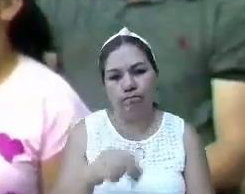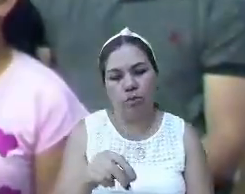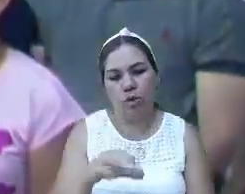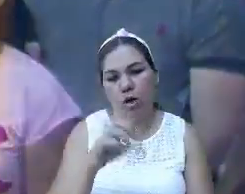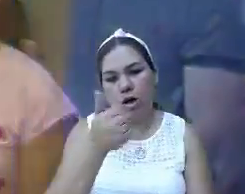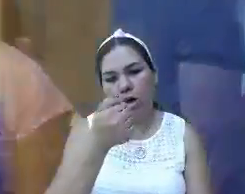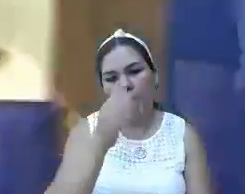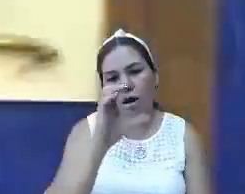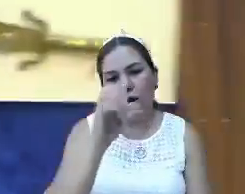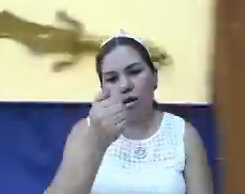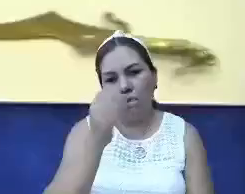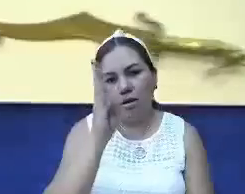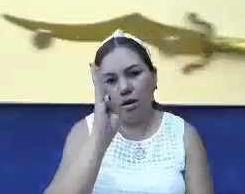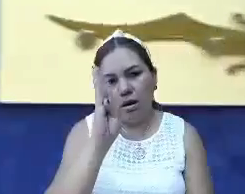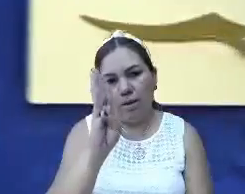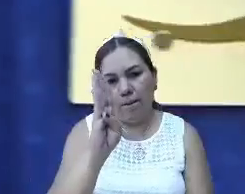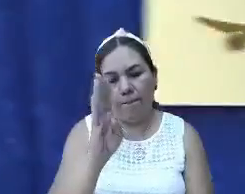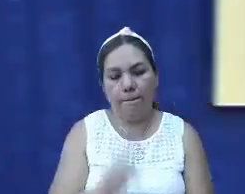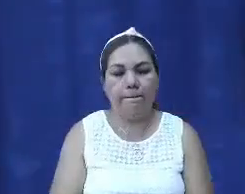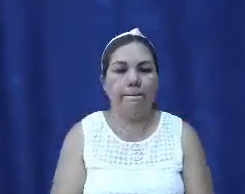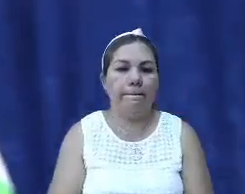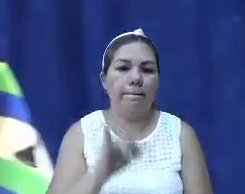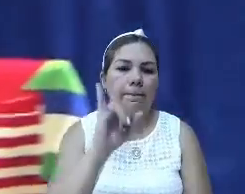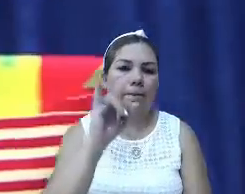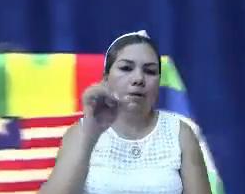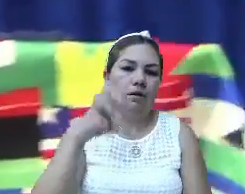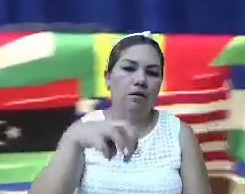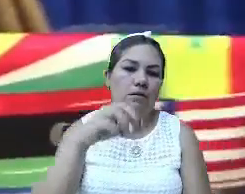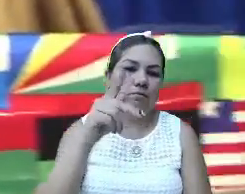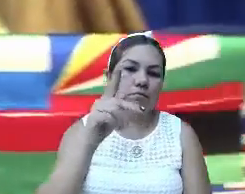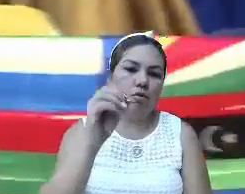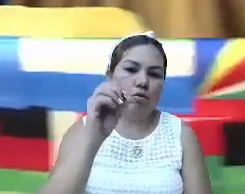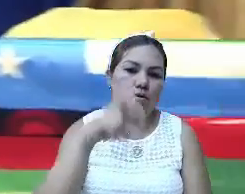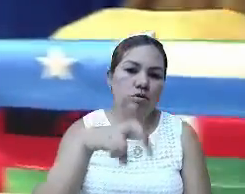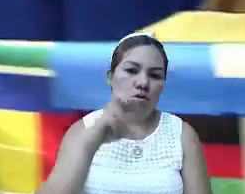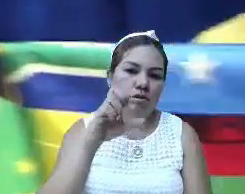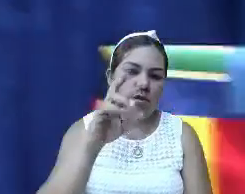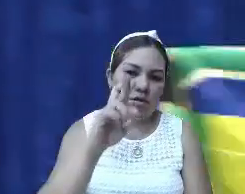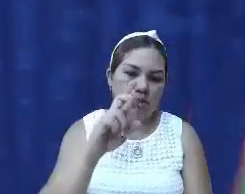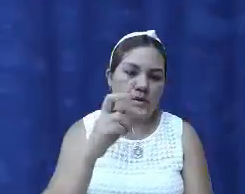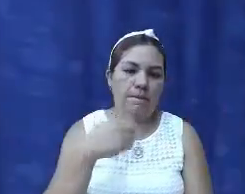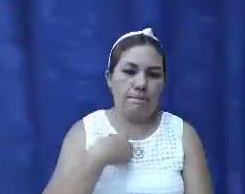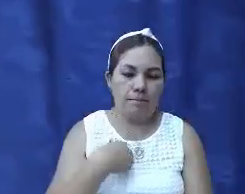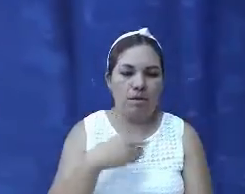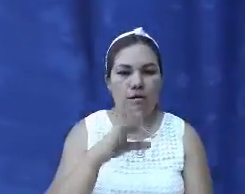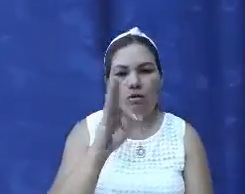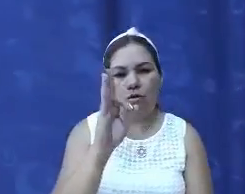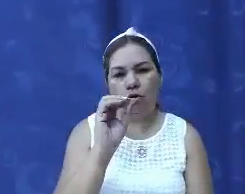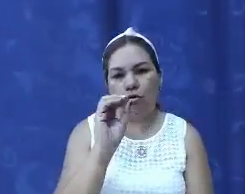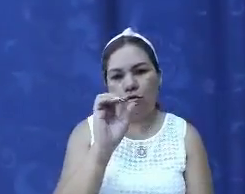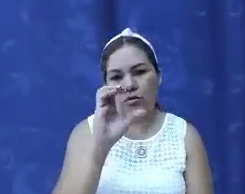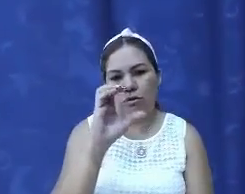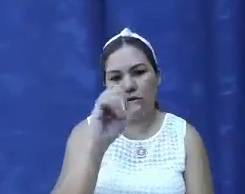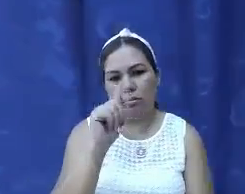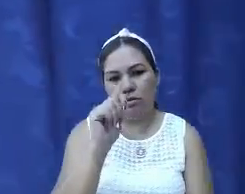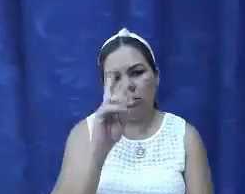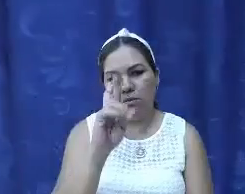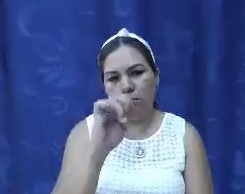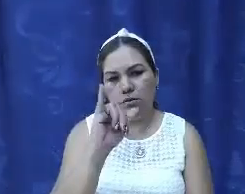Y voy a empezar a imponer mi doctrina. Diga conmigo que es la doctrina de Cristo.